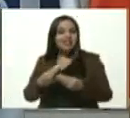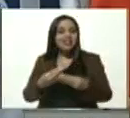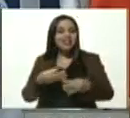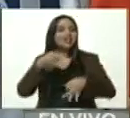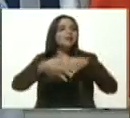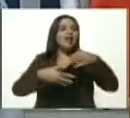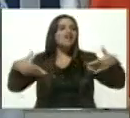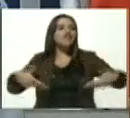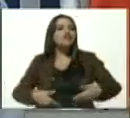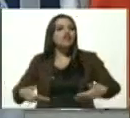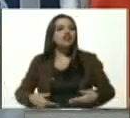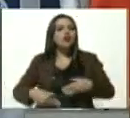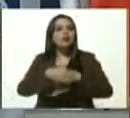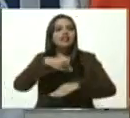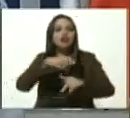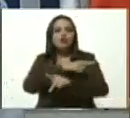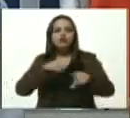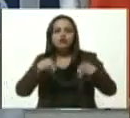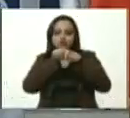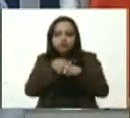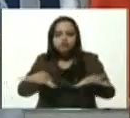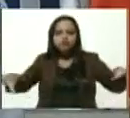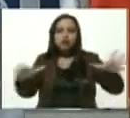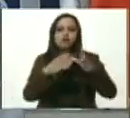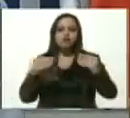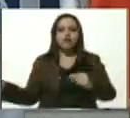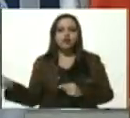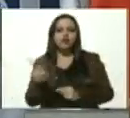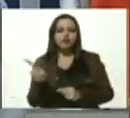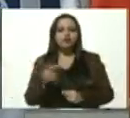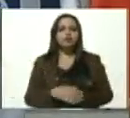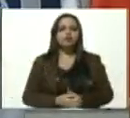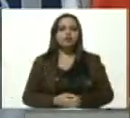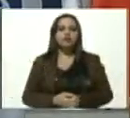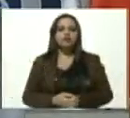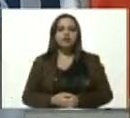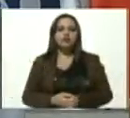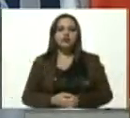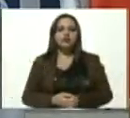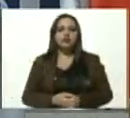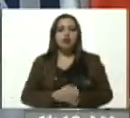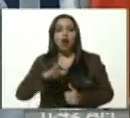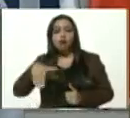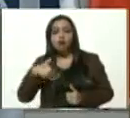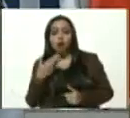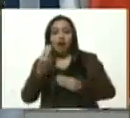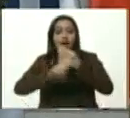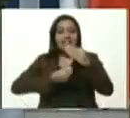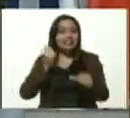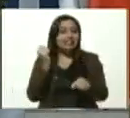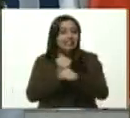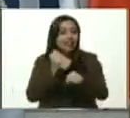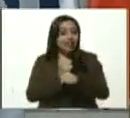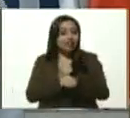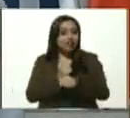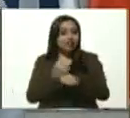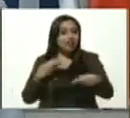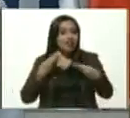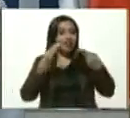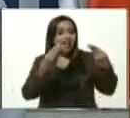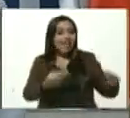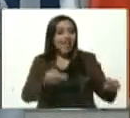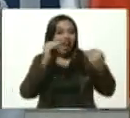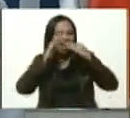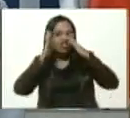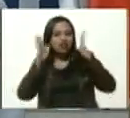Público desplegados en todo el territorio nacional para darle la máxima, vamos a decir,